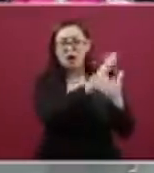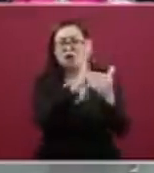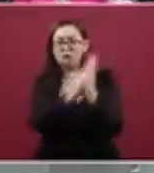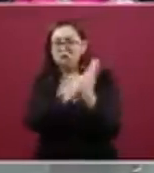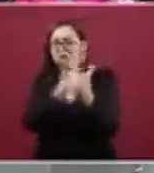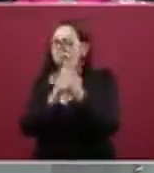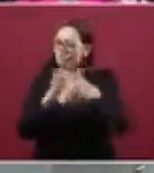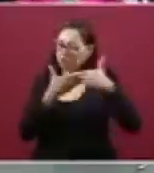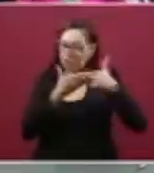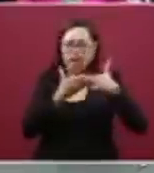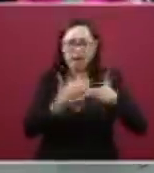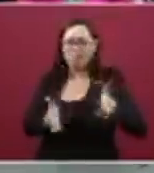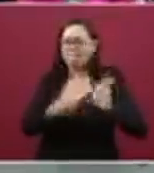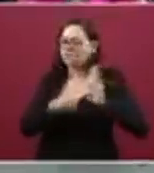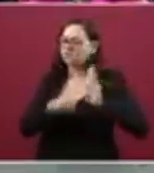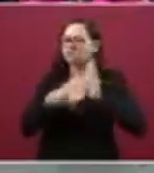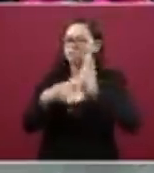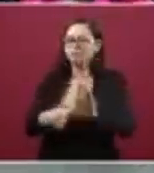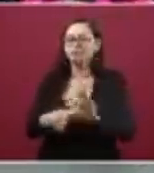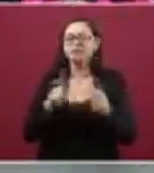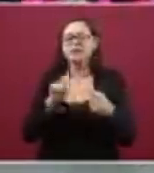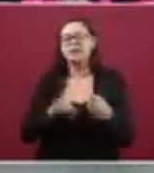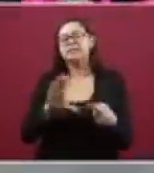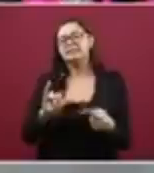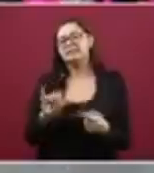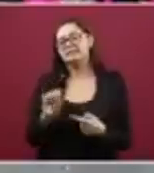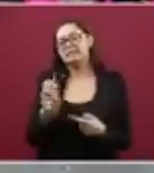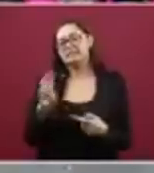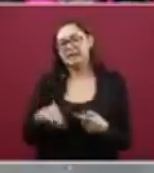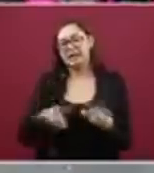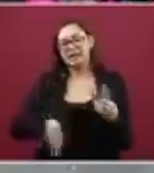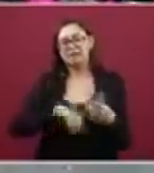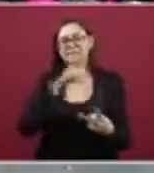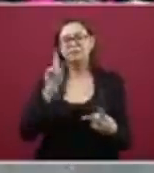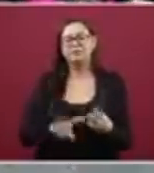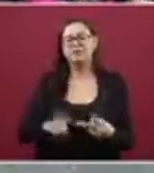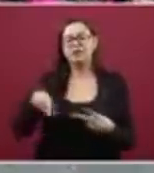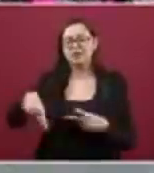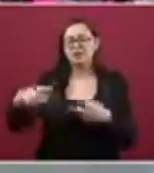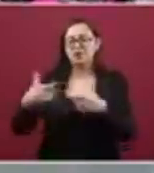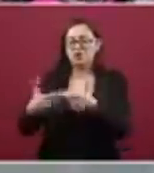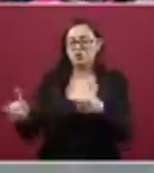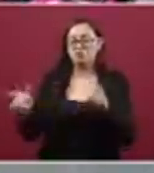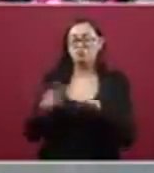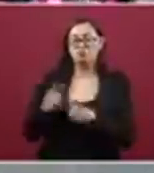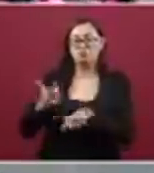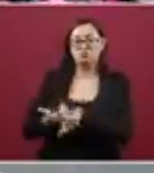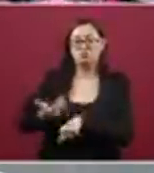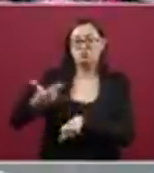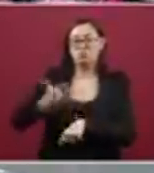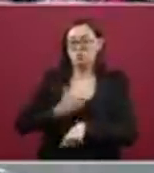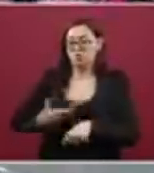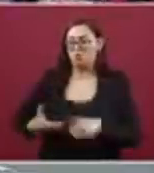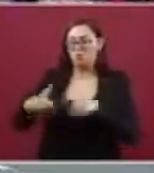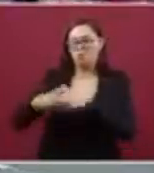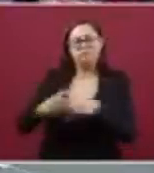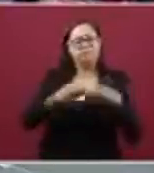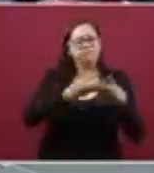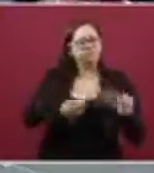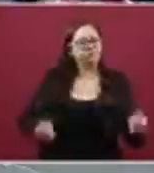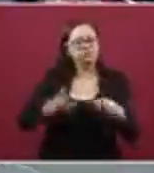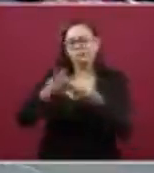Desaparecieron el CISEN y el Estado Mayor Presidencial. Y lo que